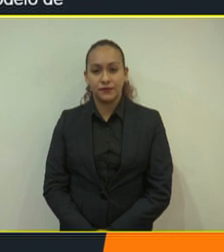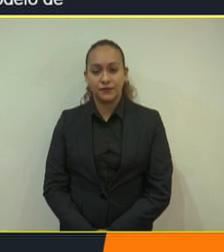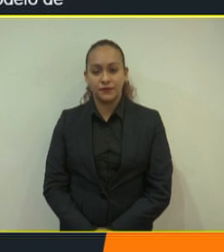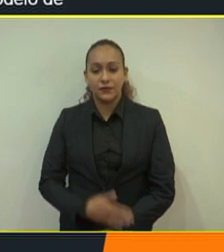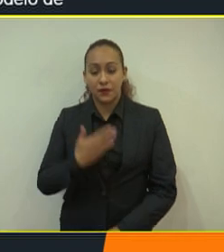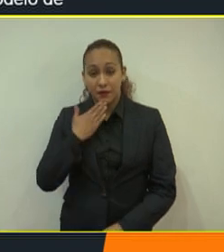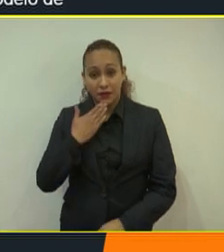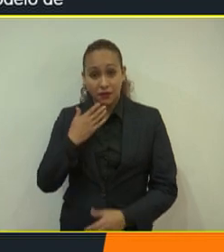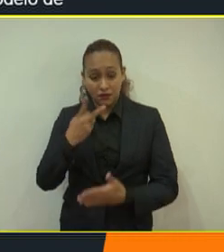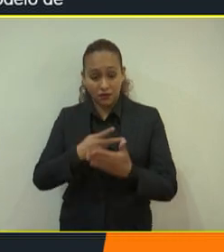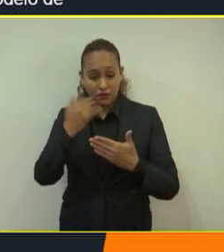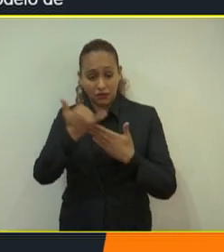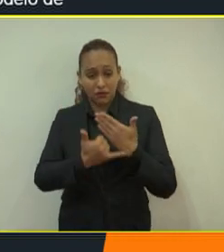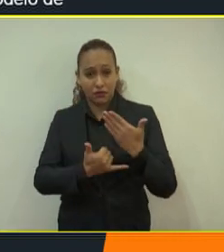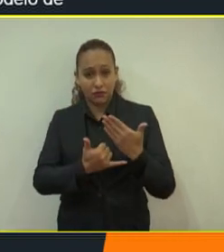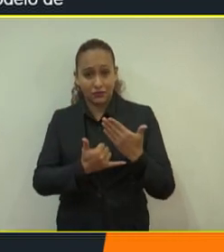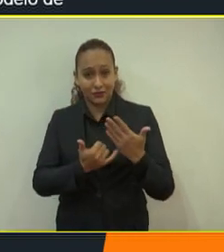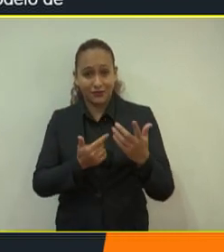Nuestro proyecto consiste